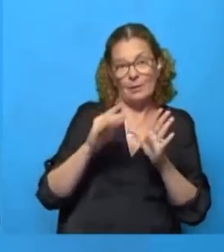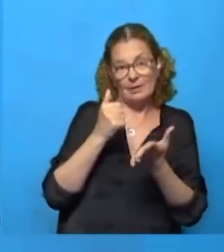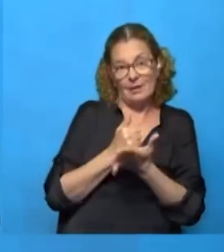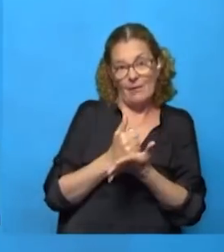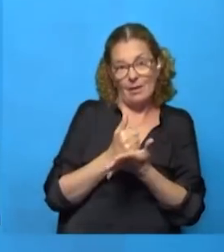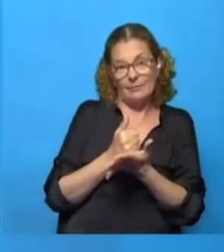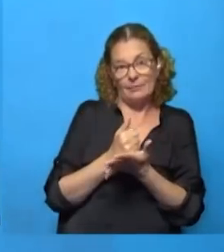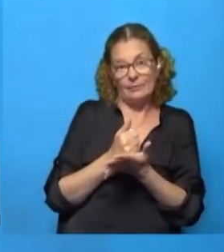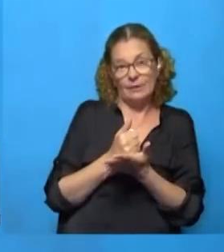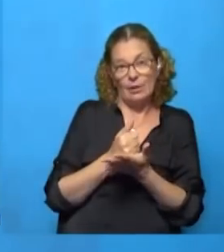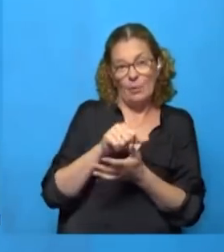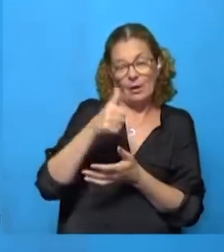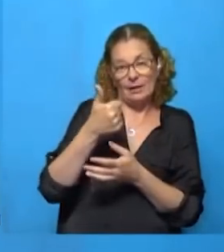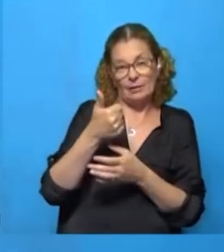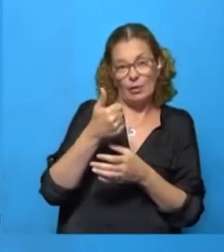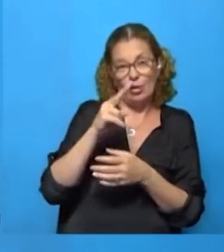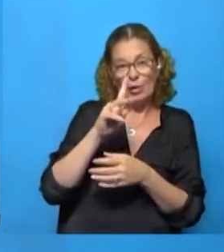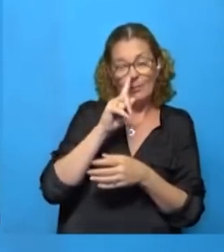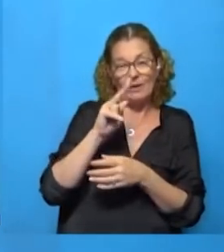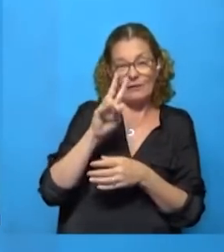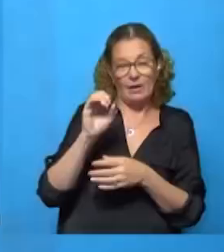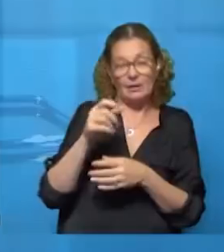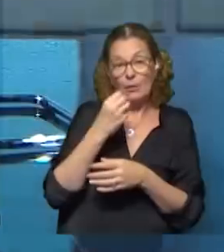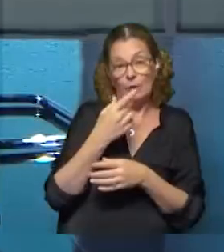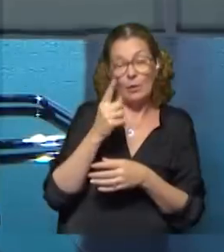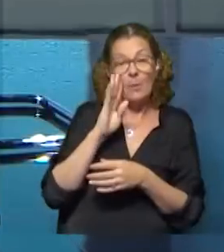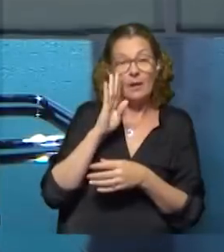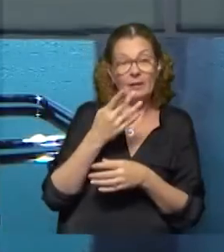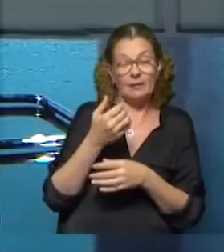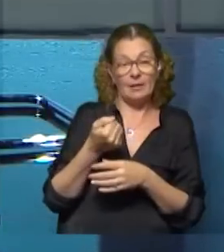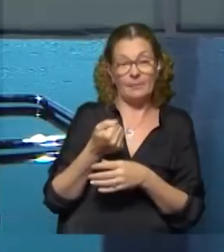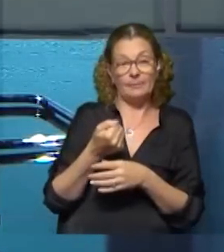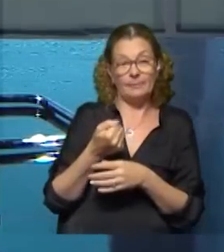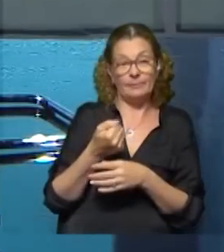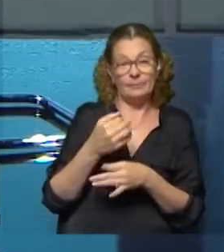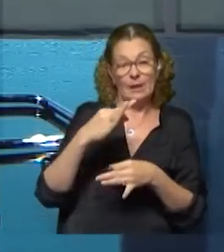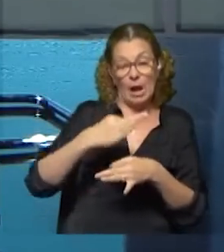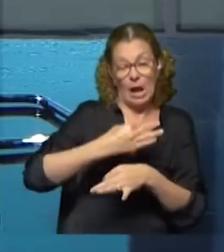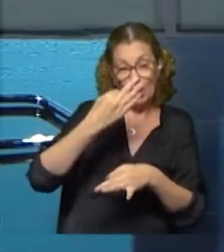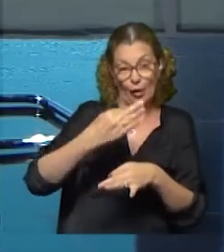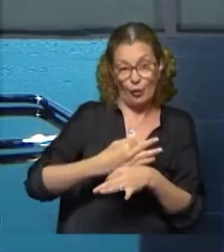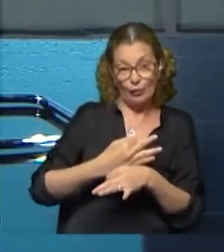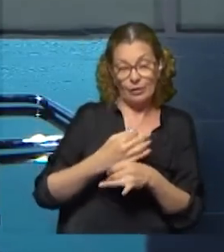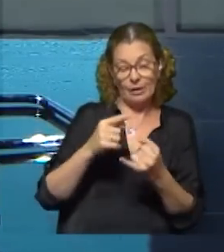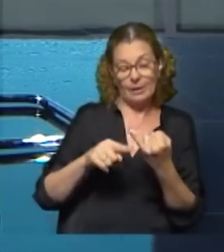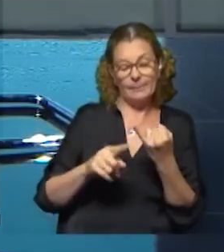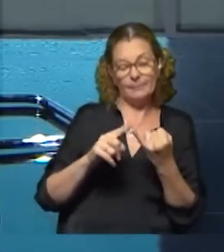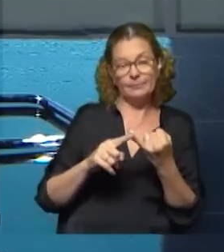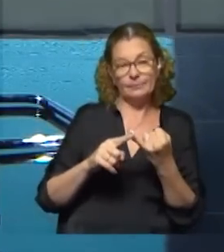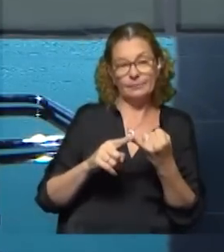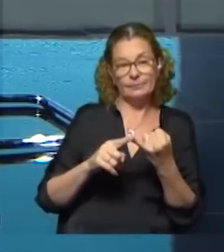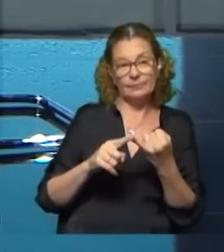quienes tuvieron éxito electoral en 2020 no decir bueno parece Carolina cose aparece